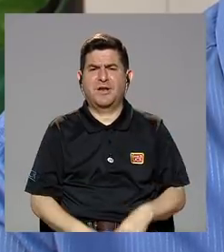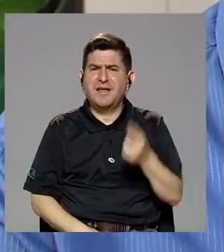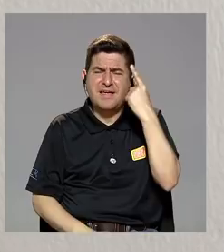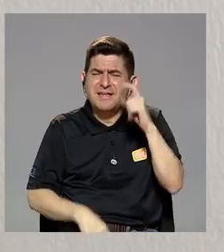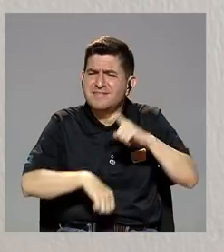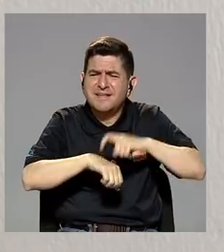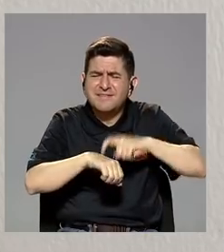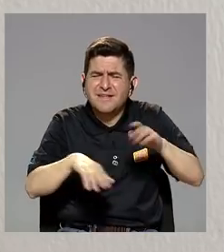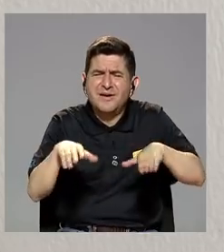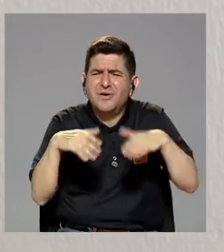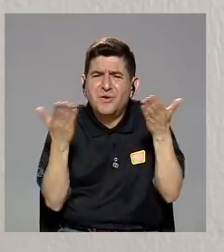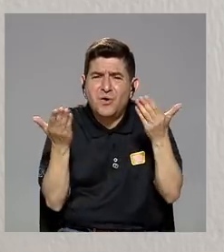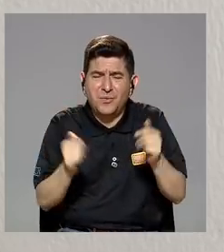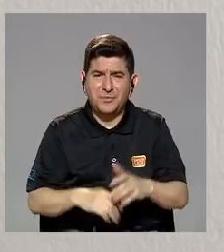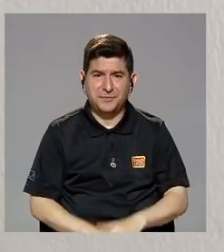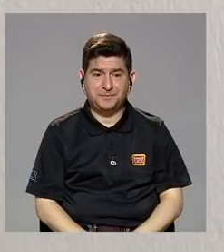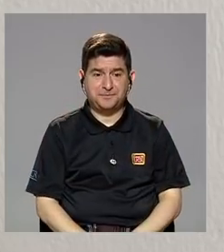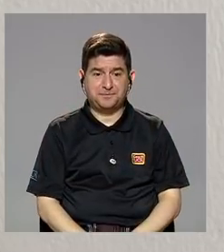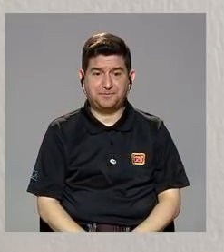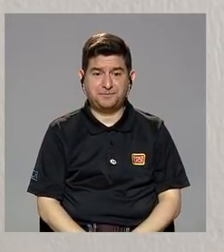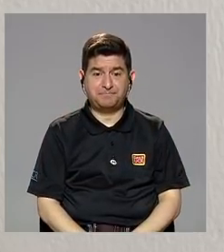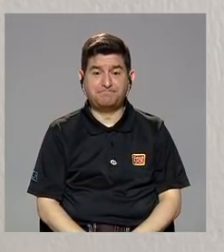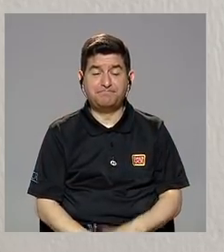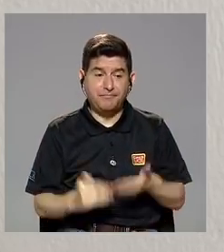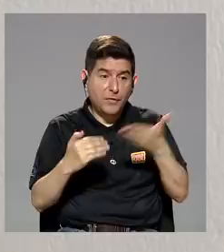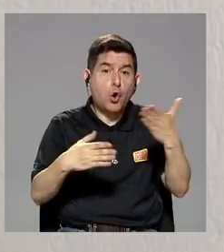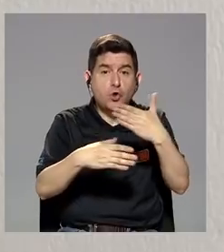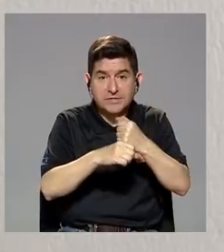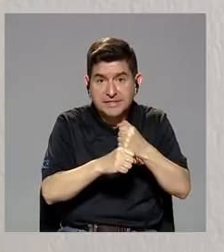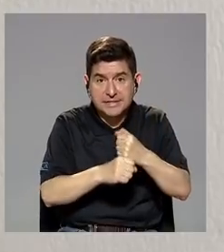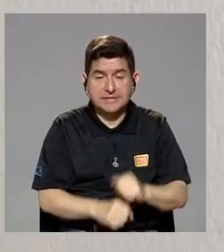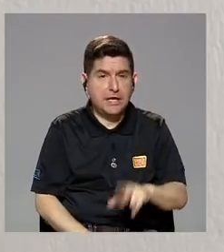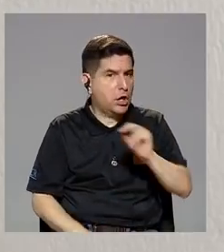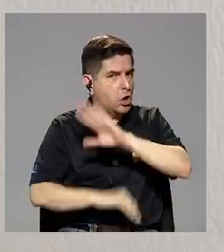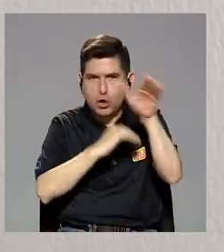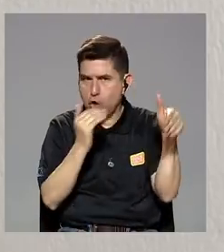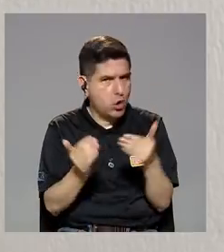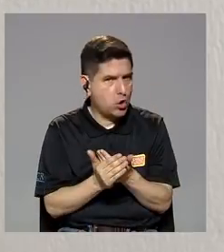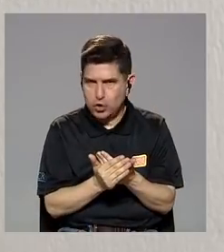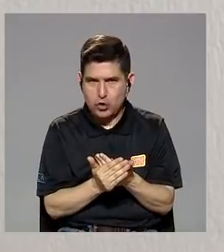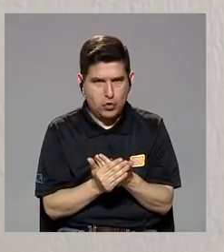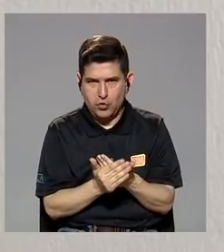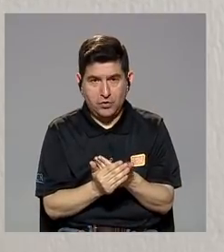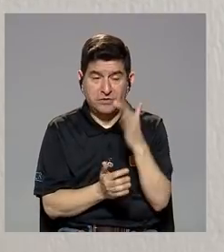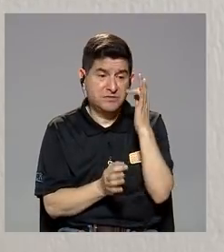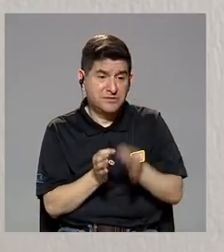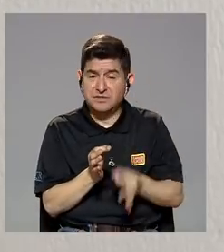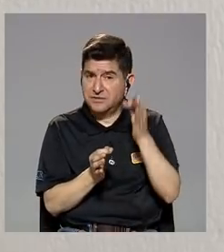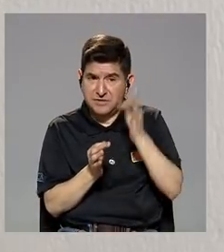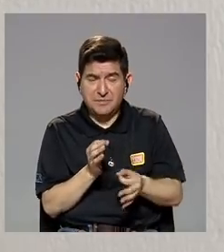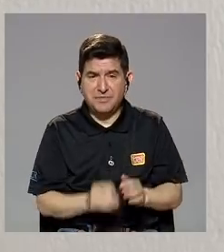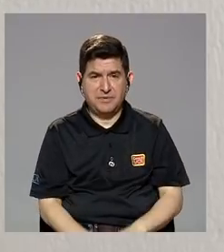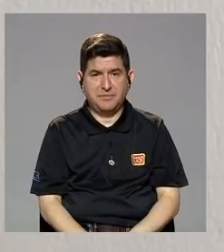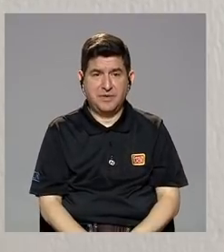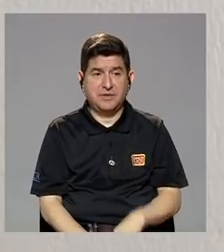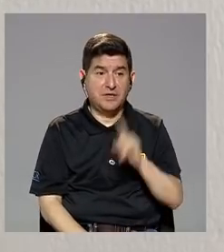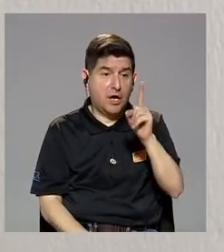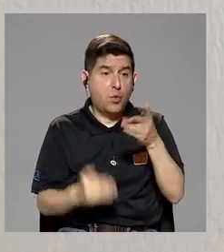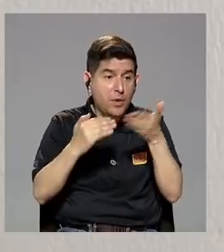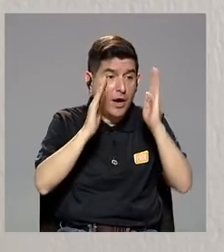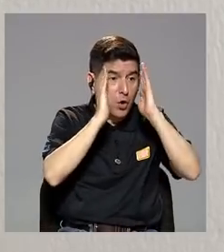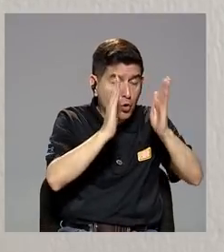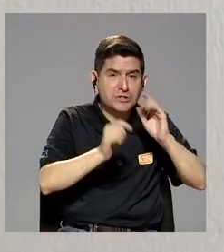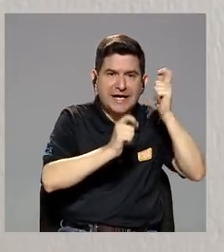entenderlos de ideas haciendo algunas cosas en otros no porque sencillamente dedicarte a una